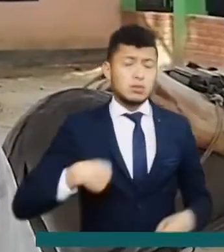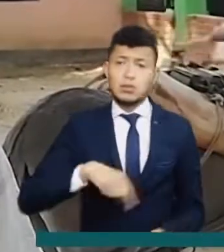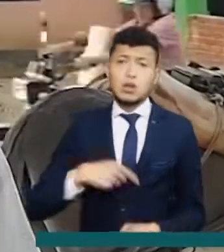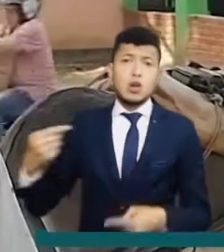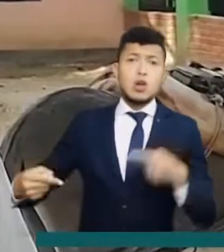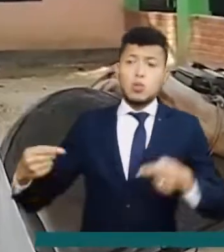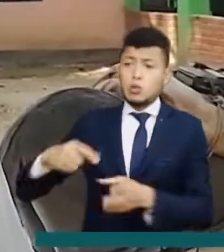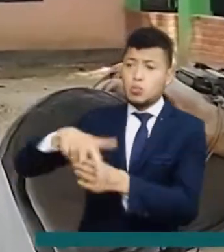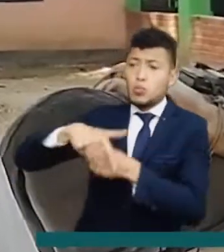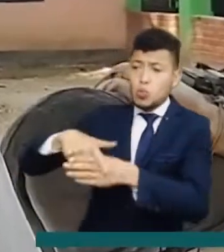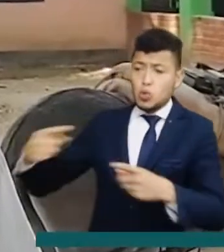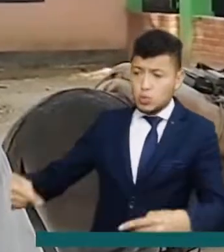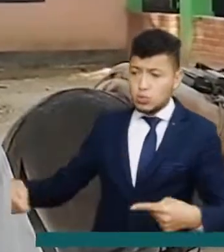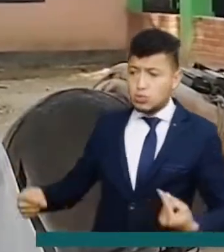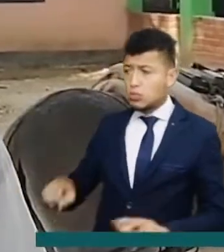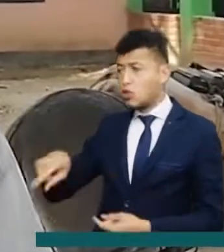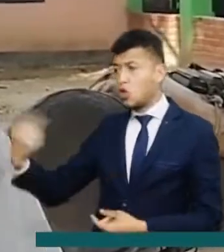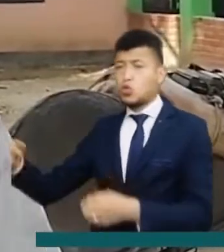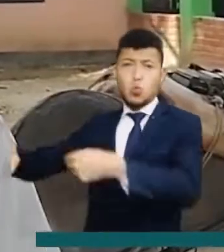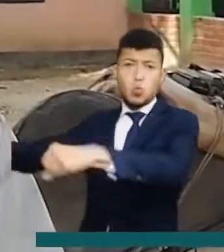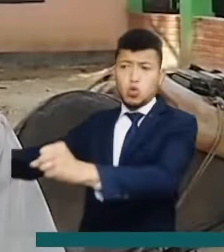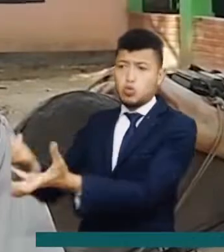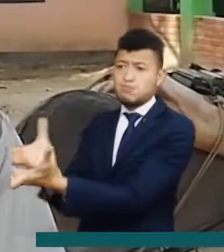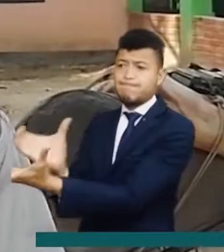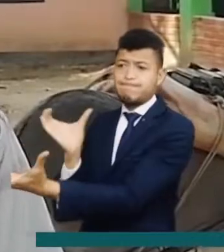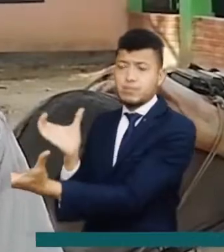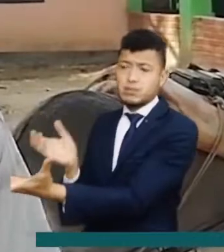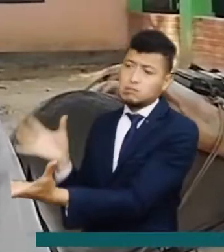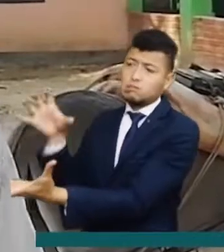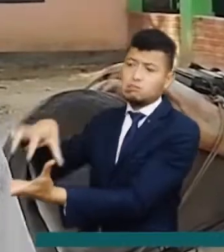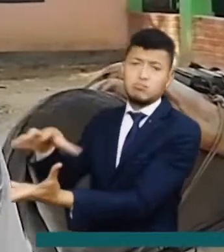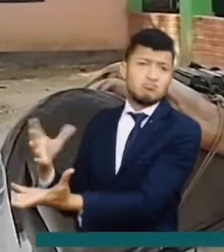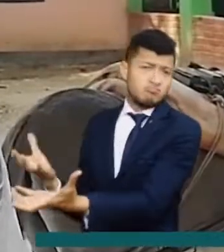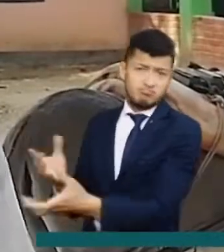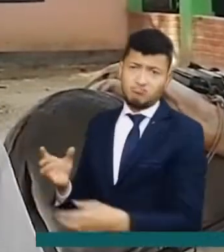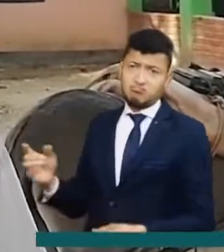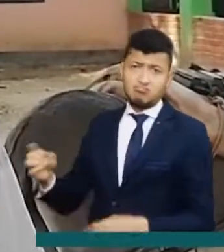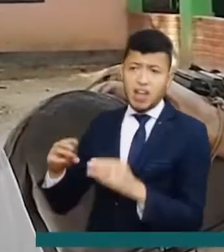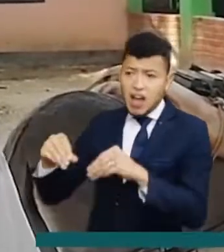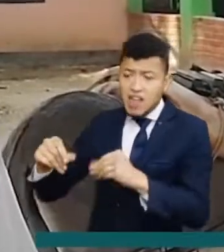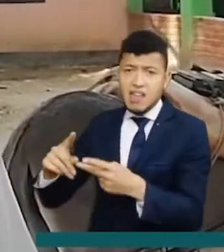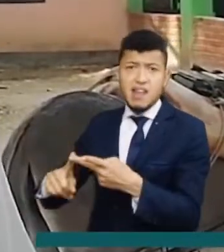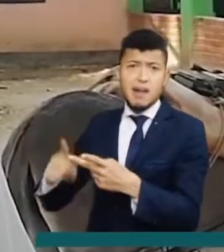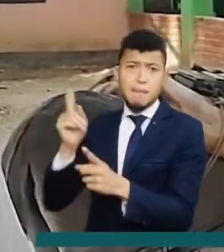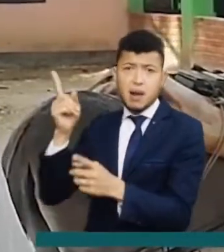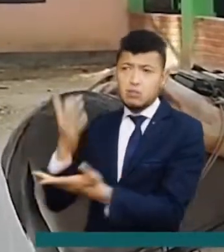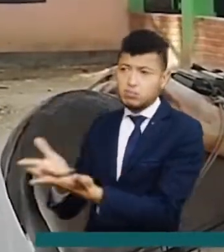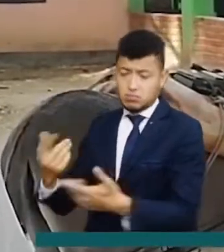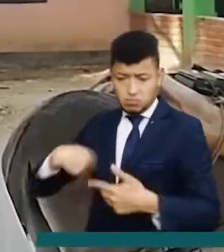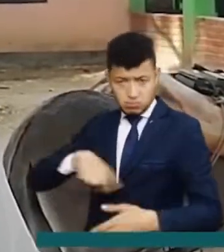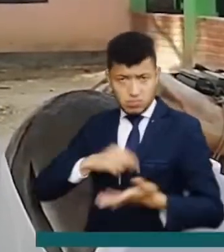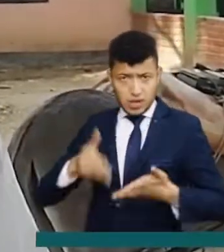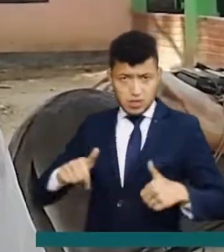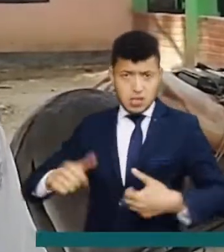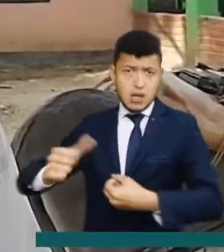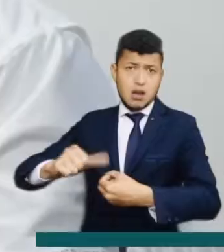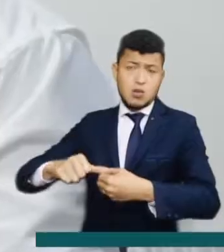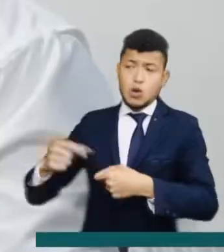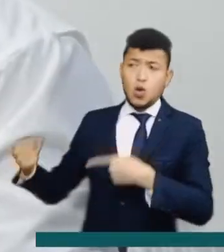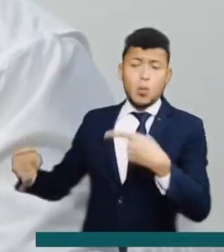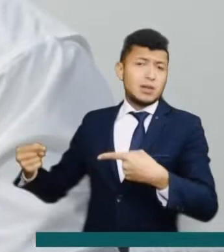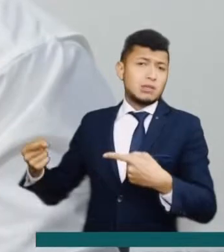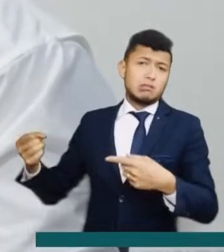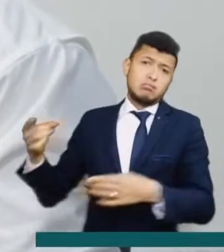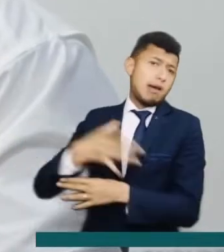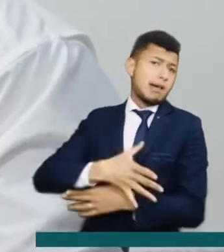Nosotros no podemos competir un animal con un motocarga, cargando guauda, cargando arena. Nosotros somos de aquí de Arauca. Nos